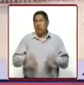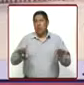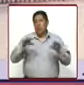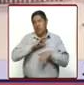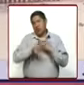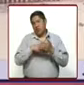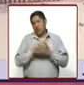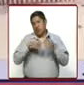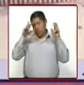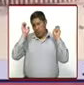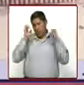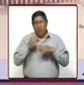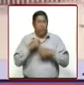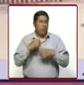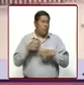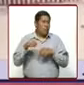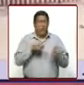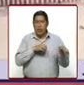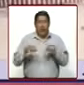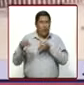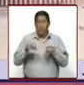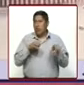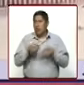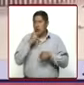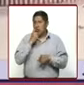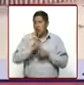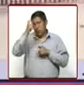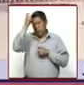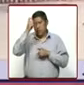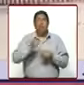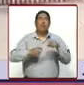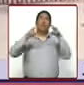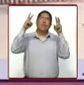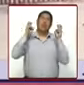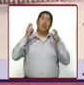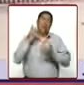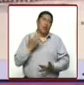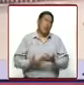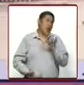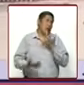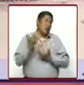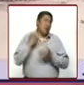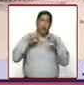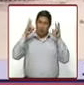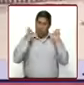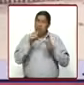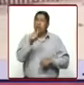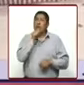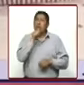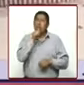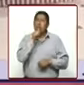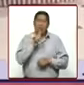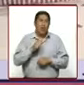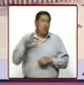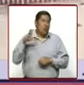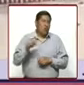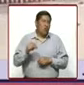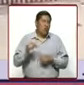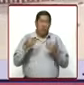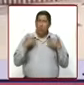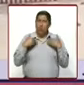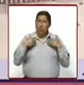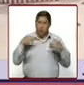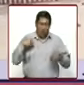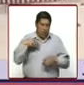todo el tema de su producción, que ha sido afectada, ¿no?, por el tema de los incendios. Y el tema de agua, ¿no? No contamos con